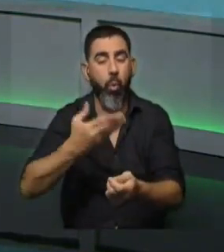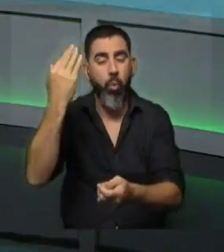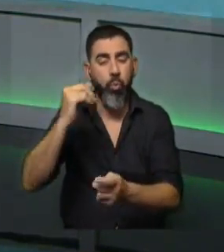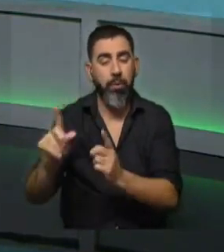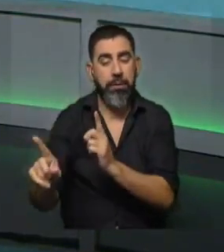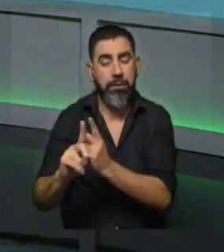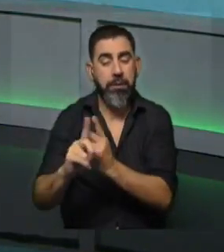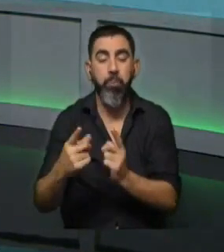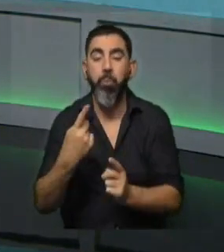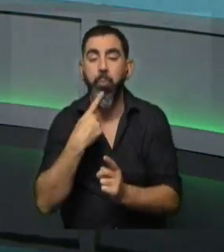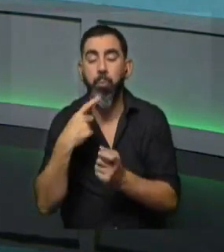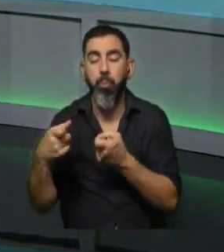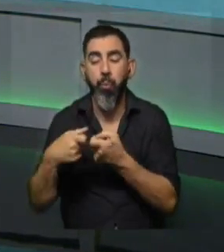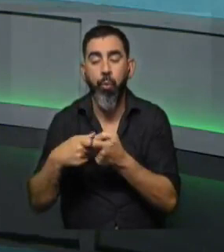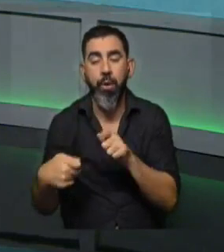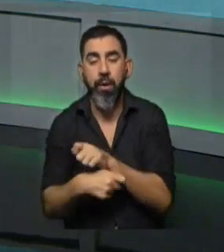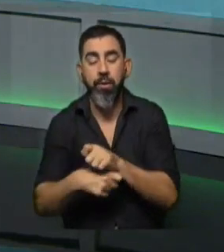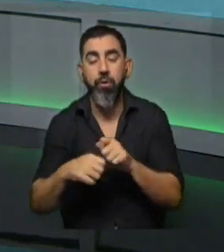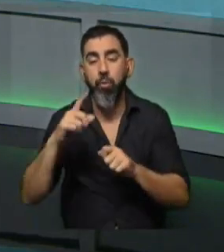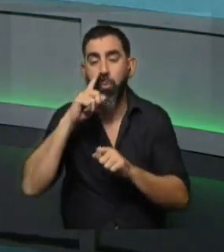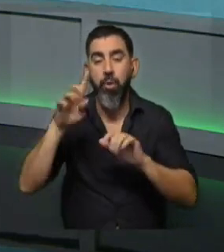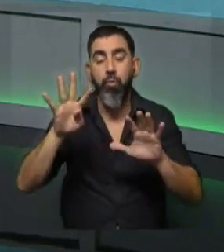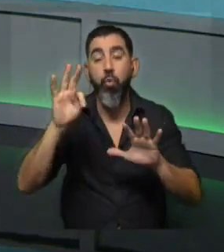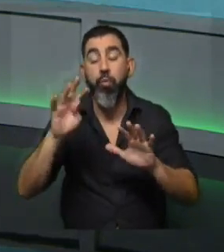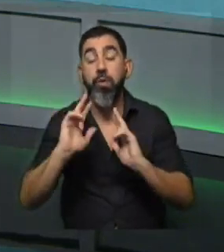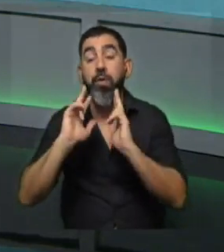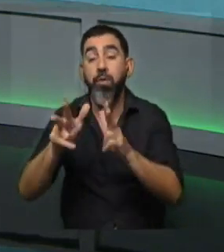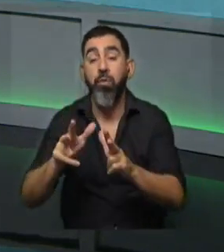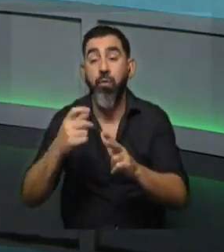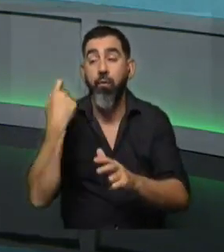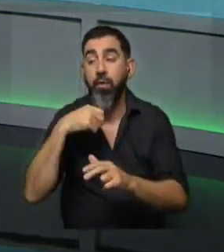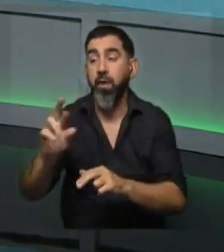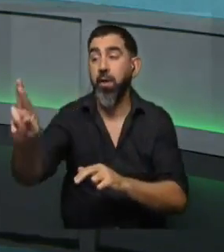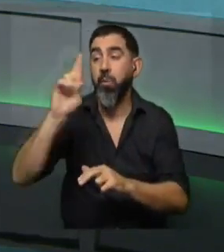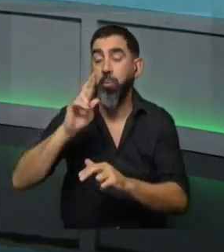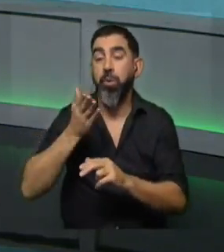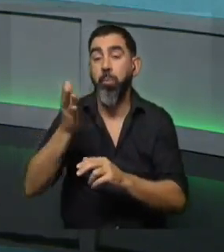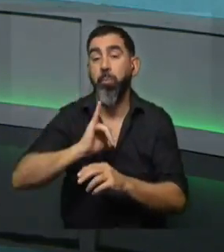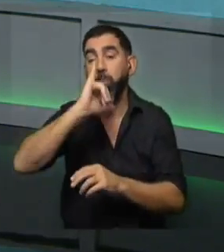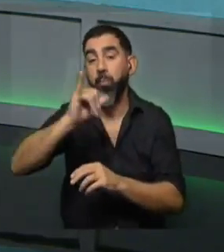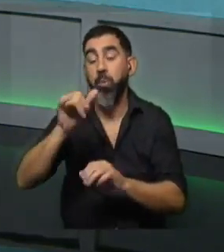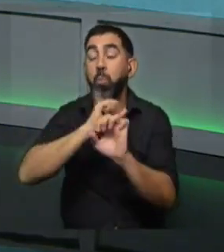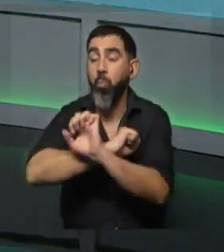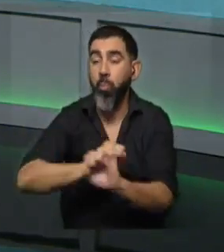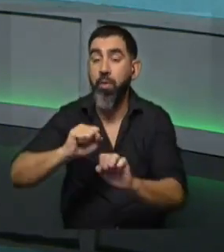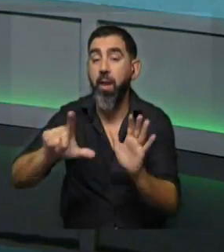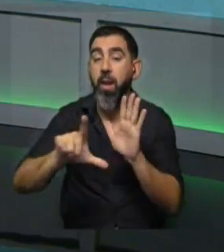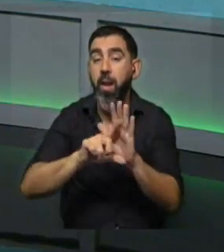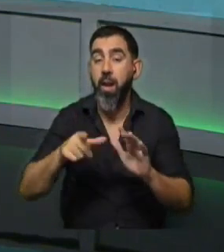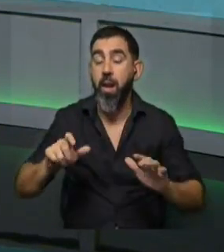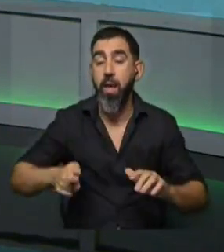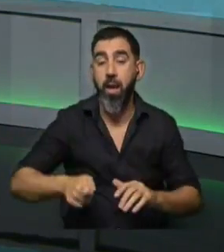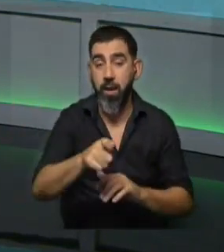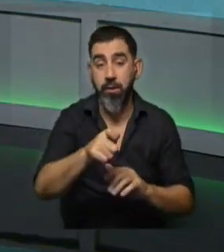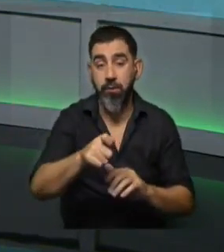clientelismo político de los años 1990 y adelantó que ante la falta de respuesta un pedido de informes no descarta la vía legal El